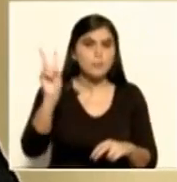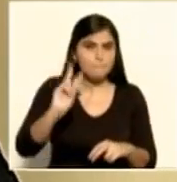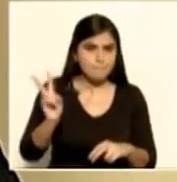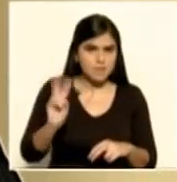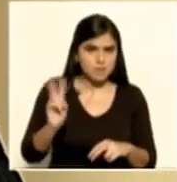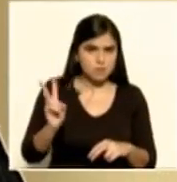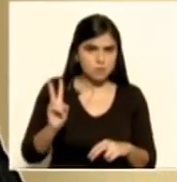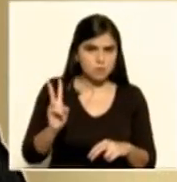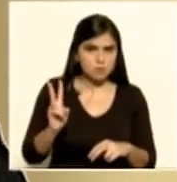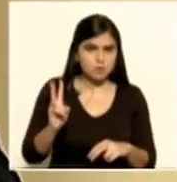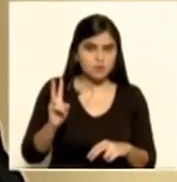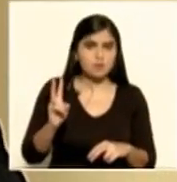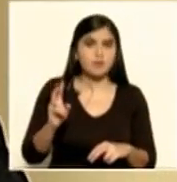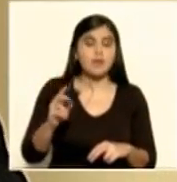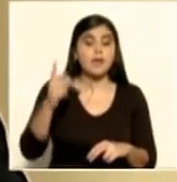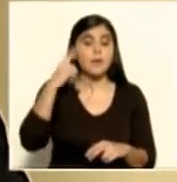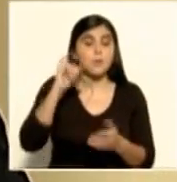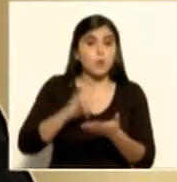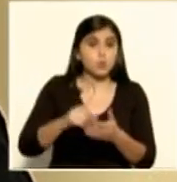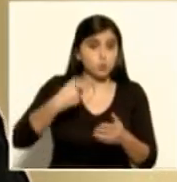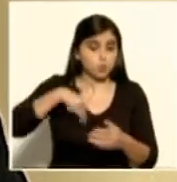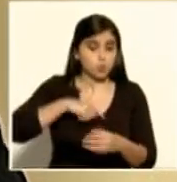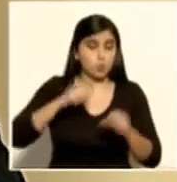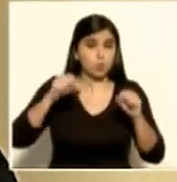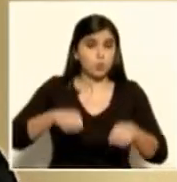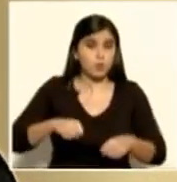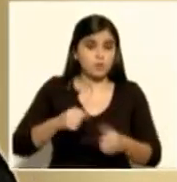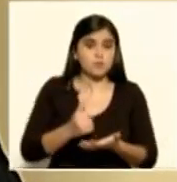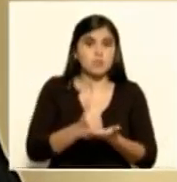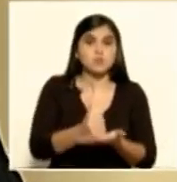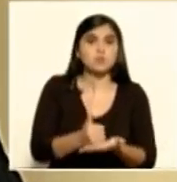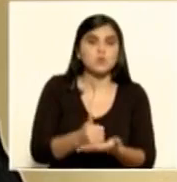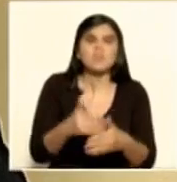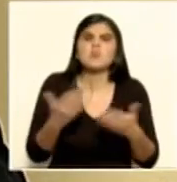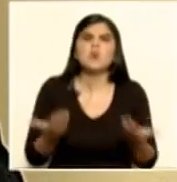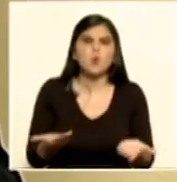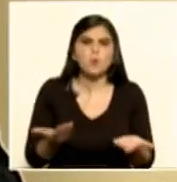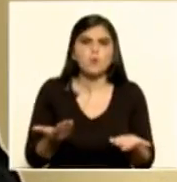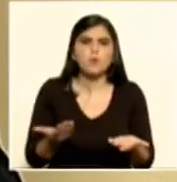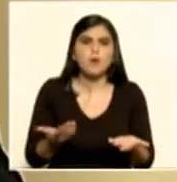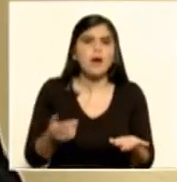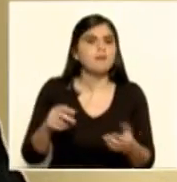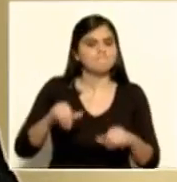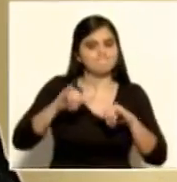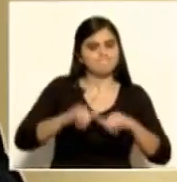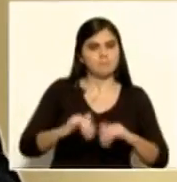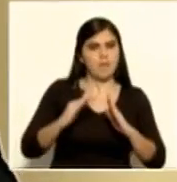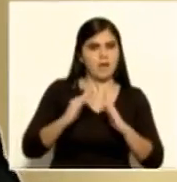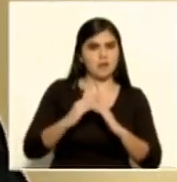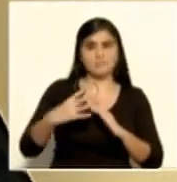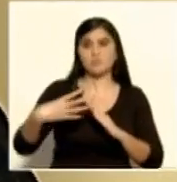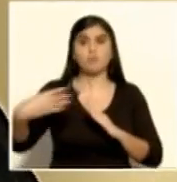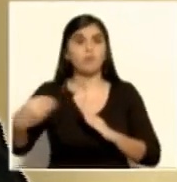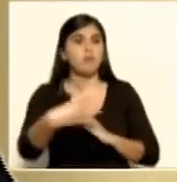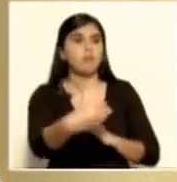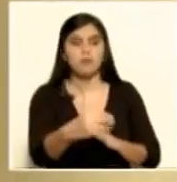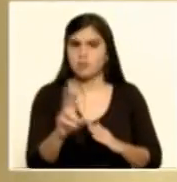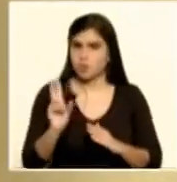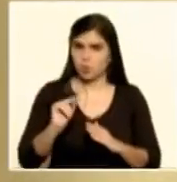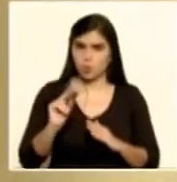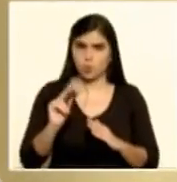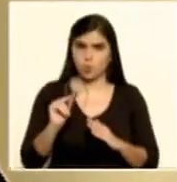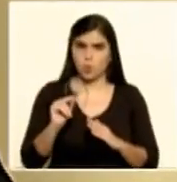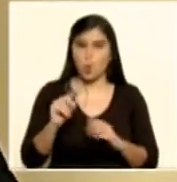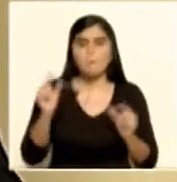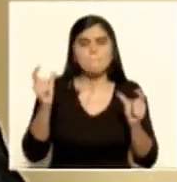podemos ayudar no movilizándonos, permaneciendo en nuestros hogares o movilizándonos lo mínimo durante